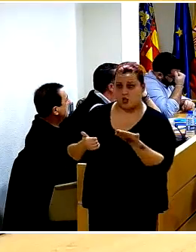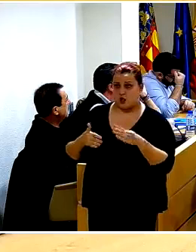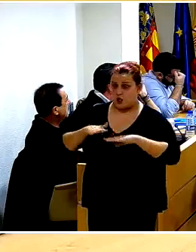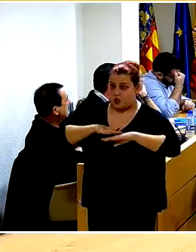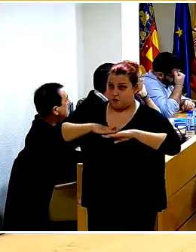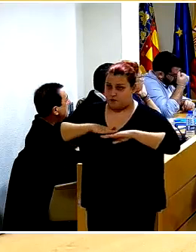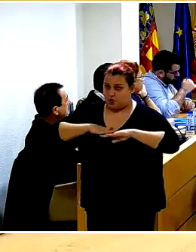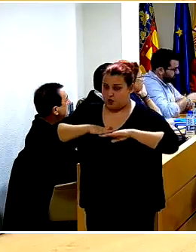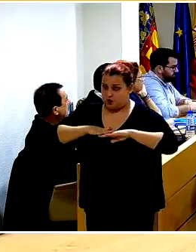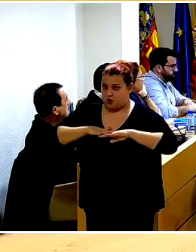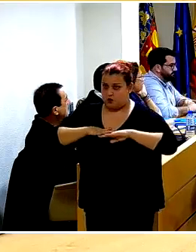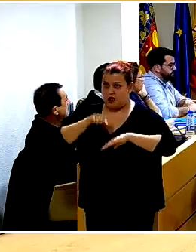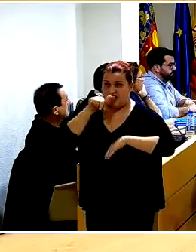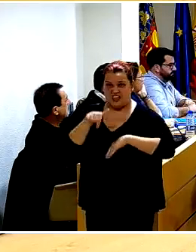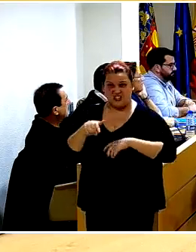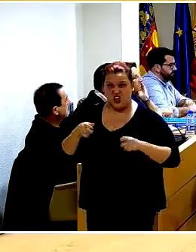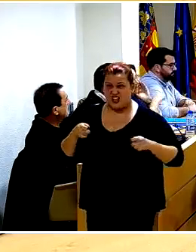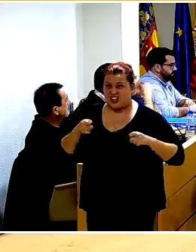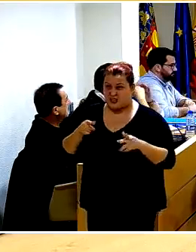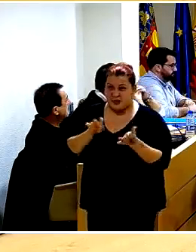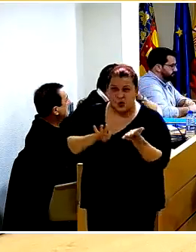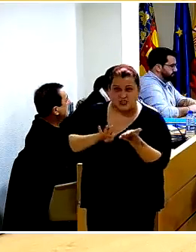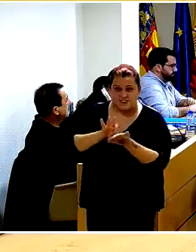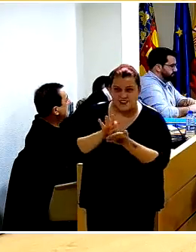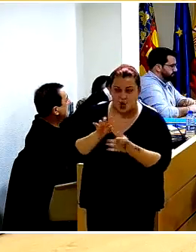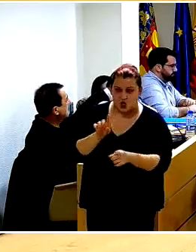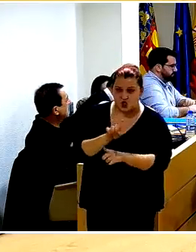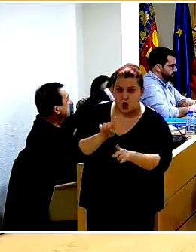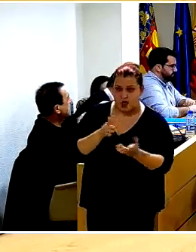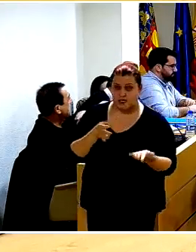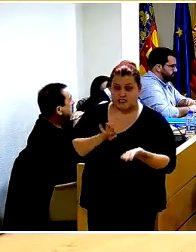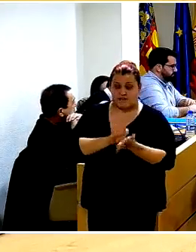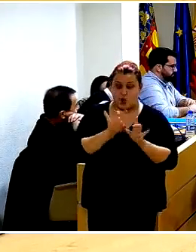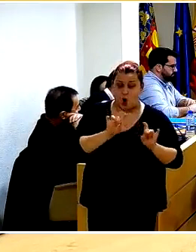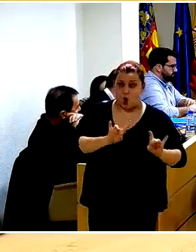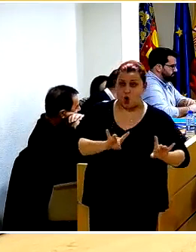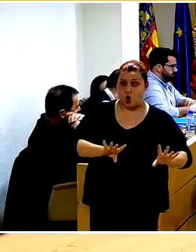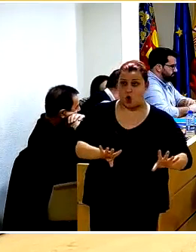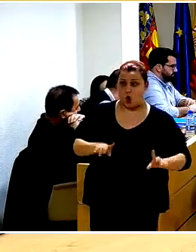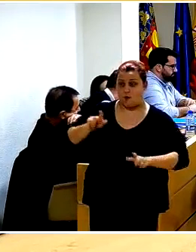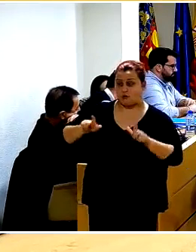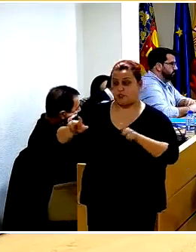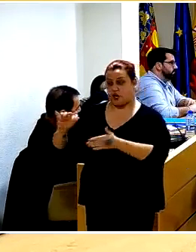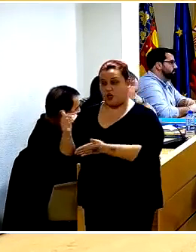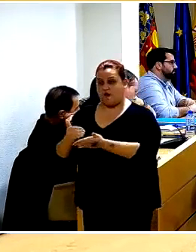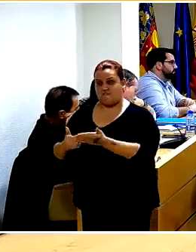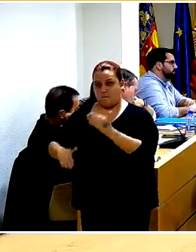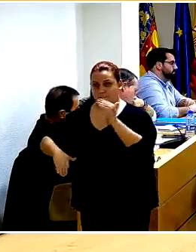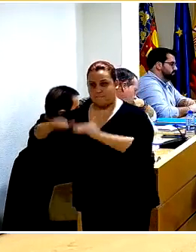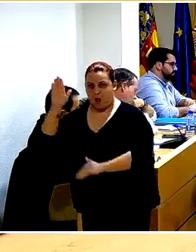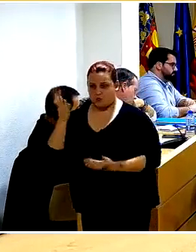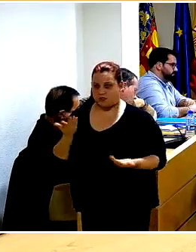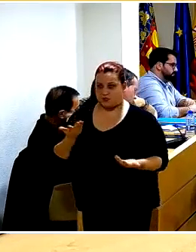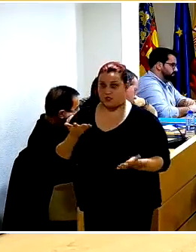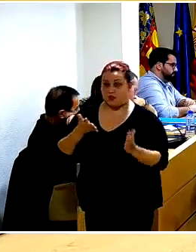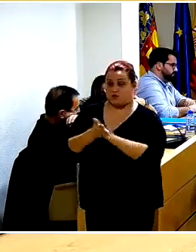en modo alguno como un incremento en los servicios. De ninguna manera, solamente hay que atender a la gente por la calle cuando nos comentan lo que pasa